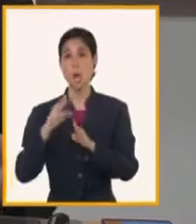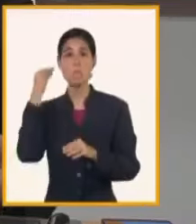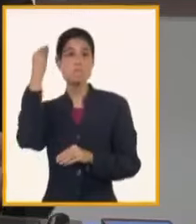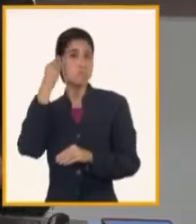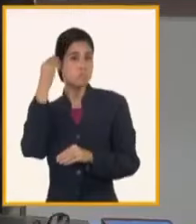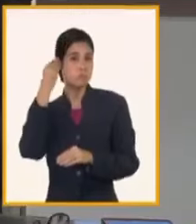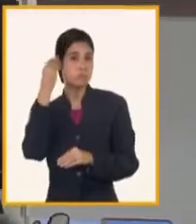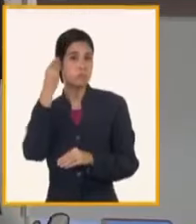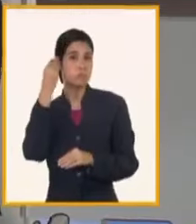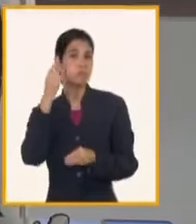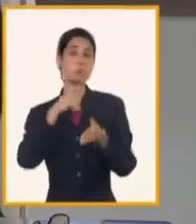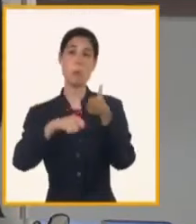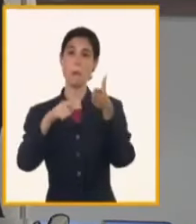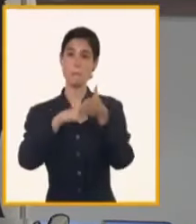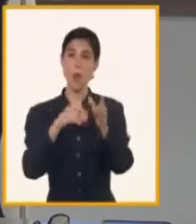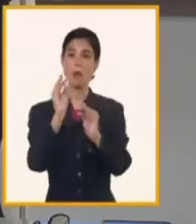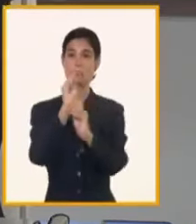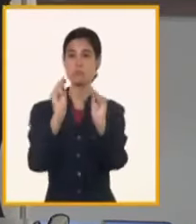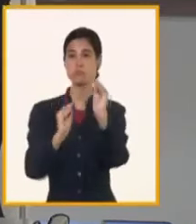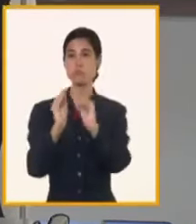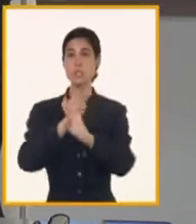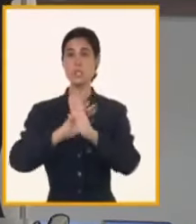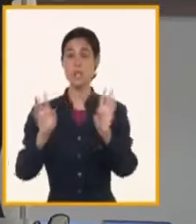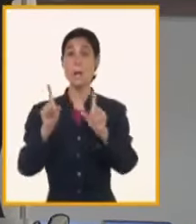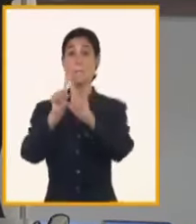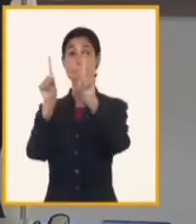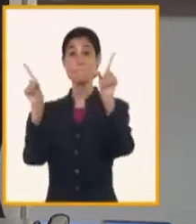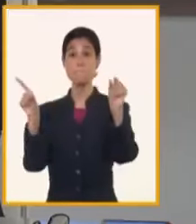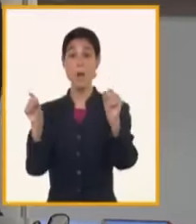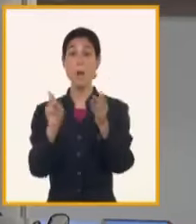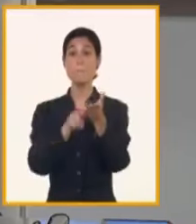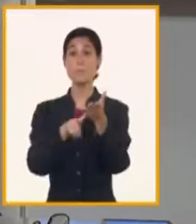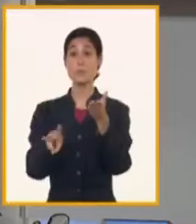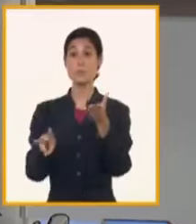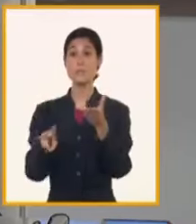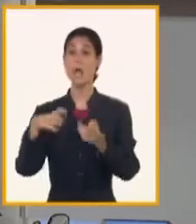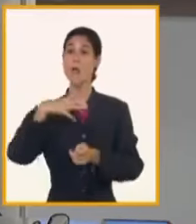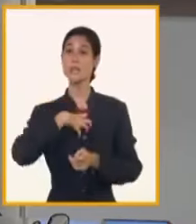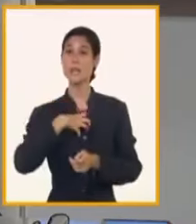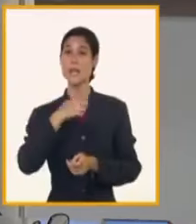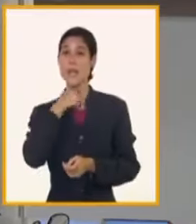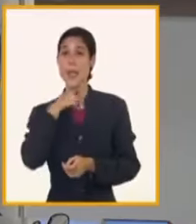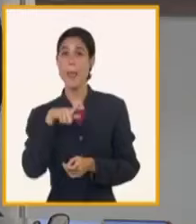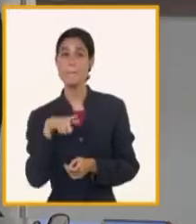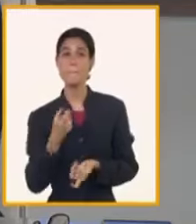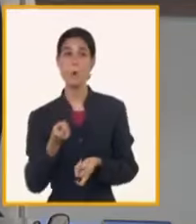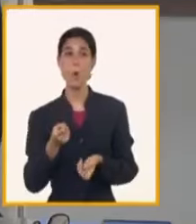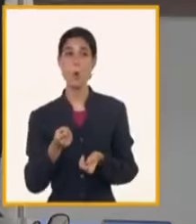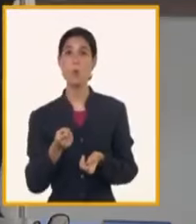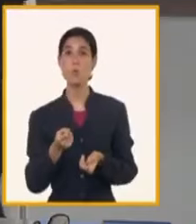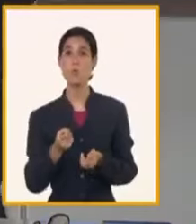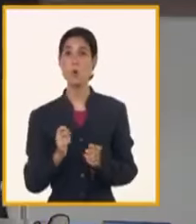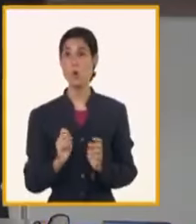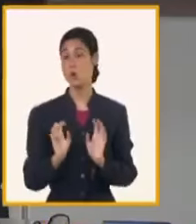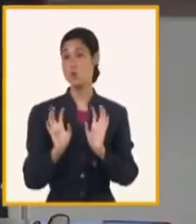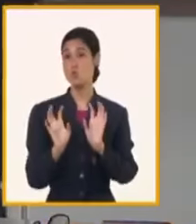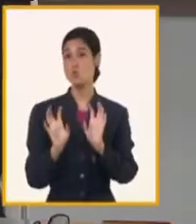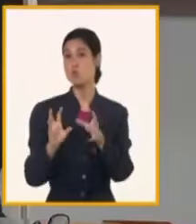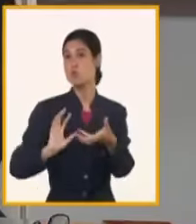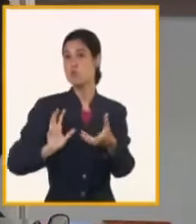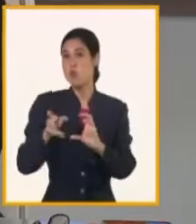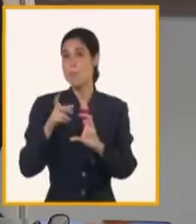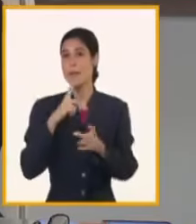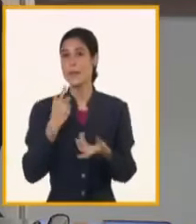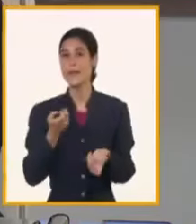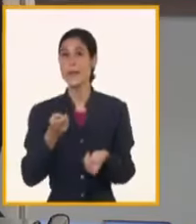distribuyes por las provincias las provincias tienen circuitos apaga y circuitos que no son apaga bles circuito que no es apaga donde hay un hospital donde